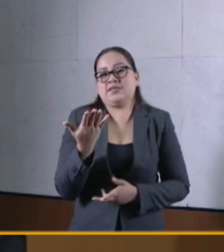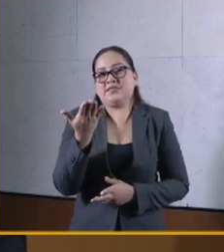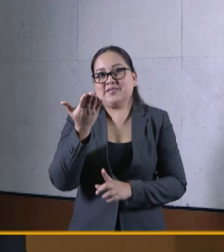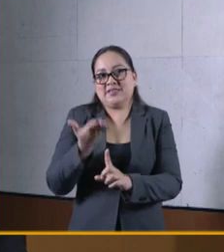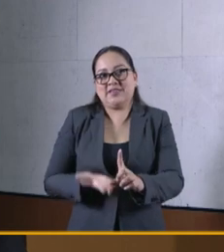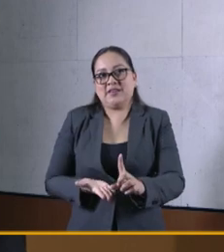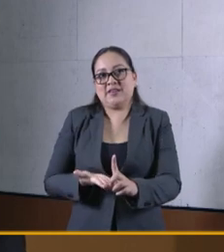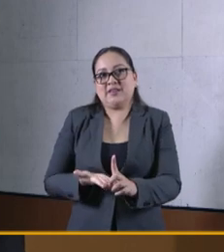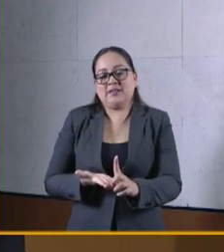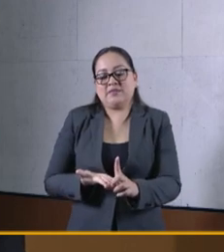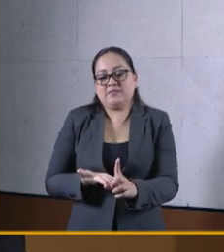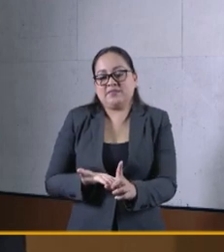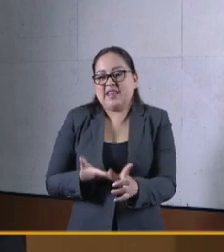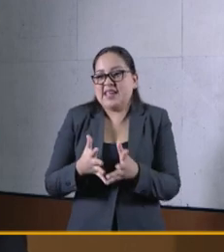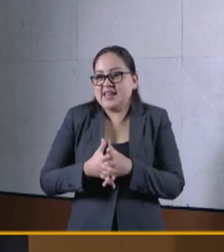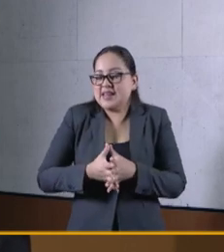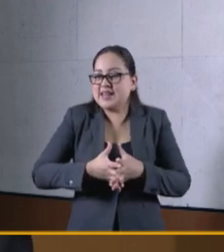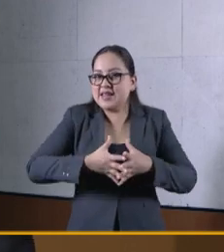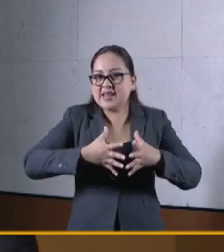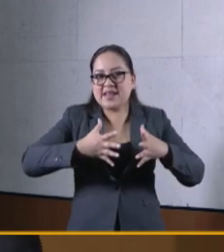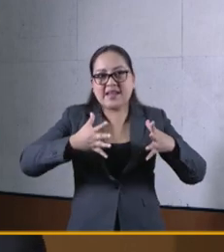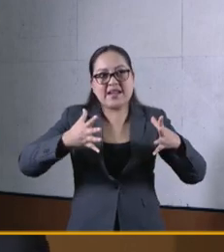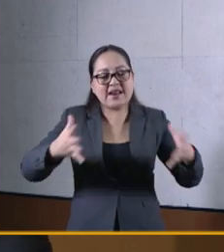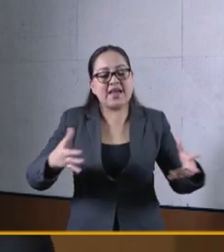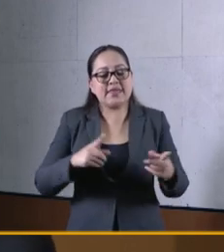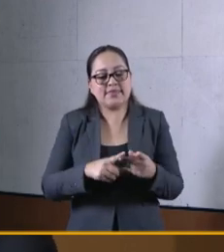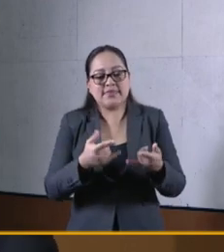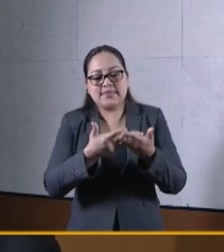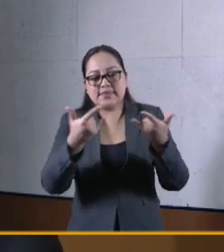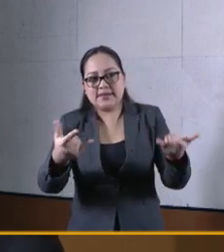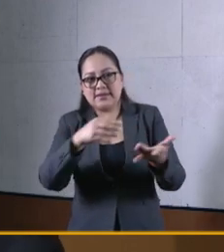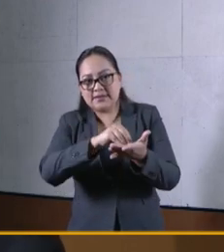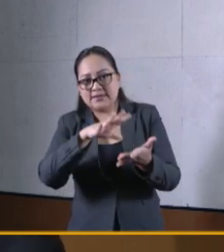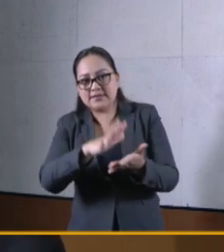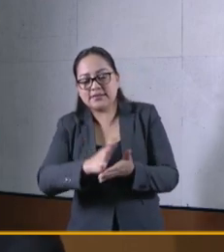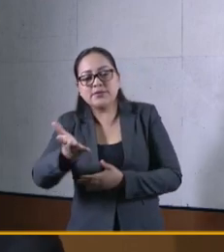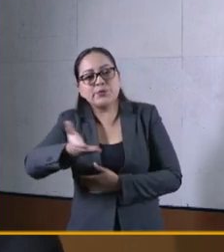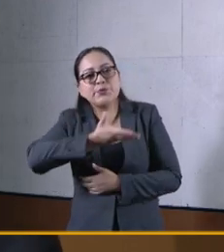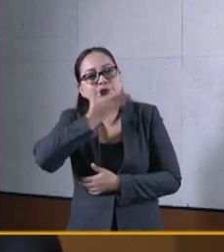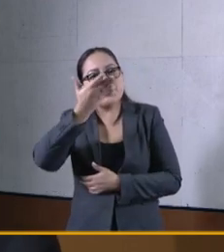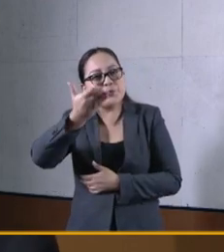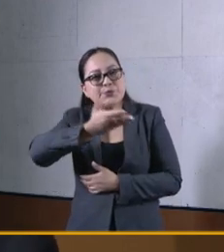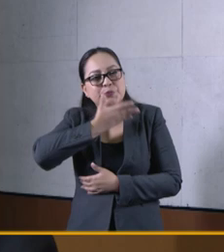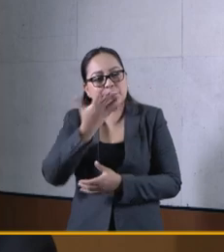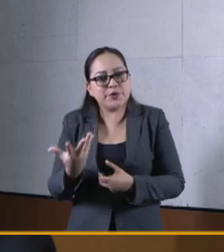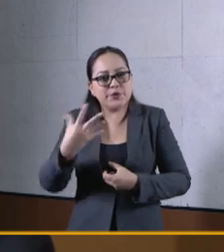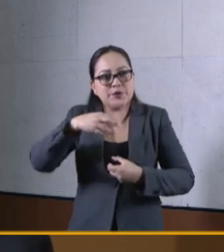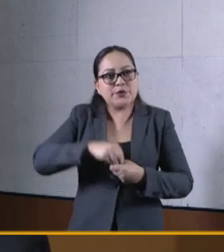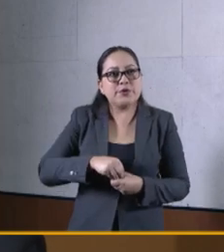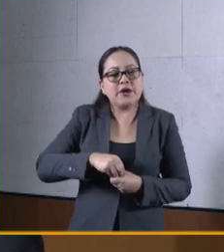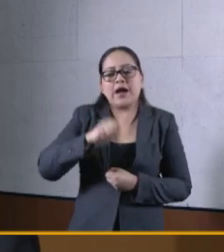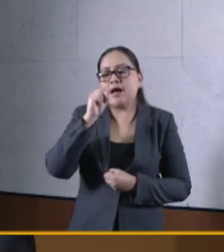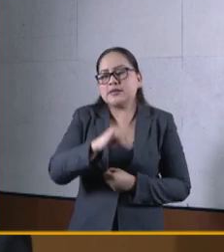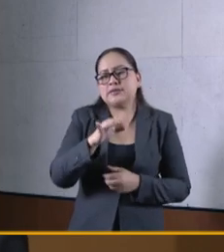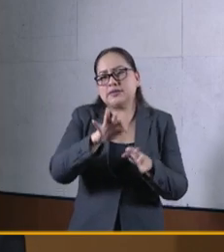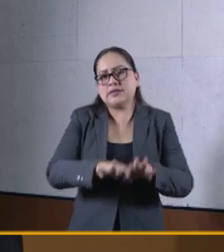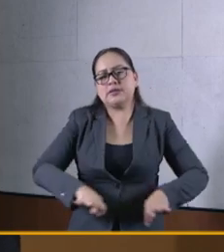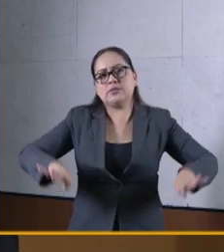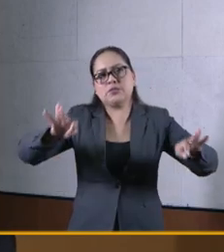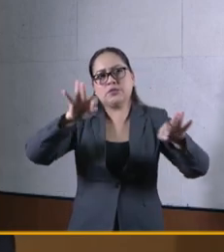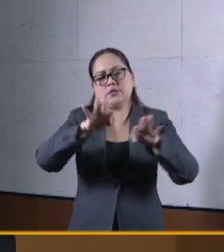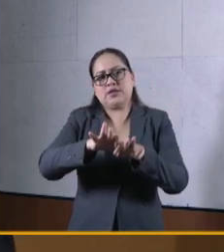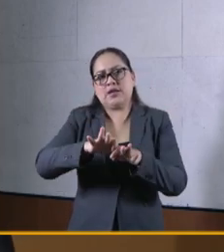única por su tamaño por su historia y tradición y por su determinante papel